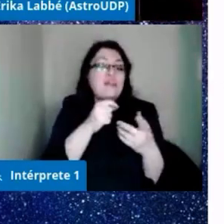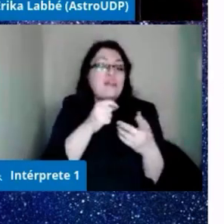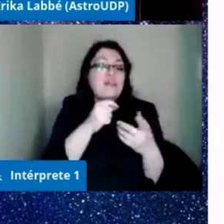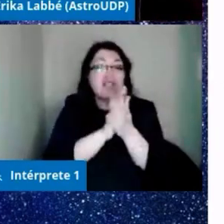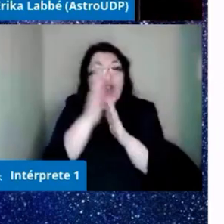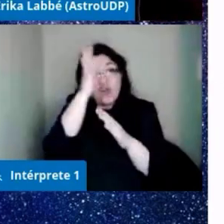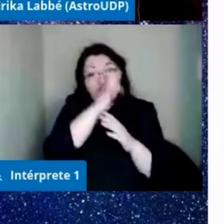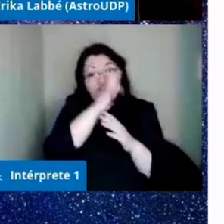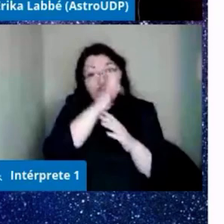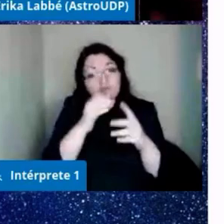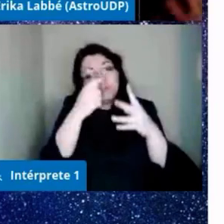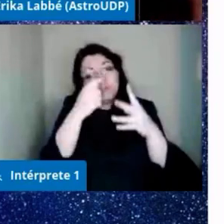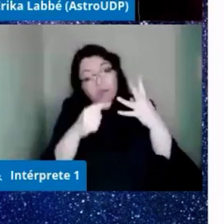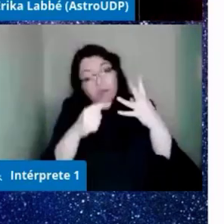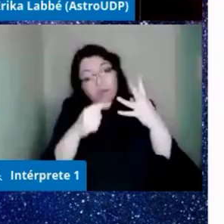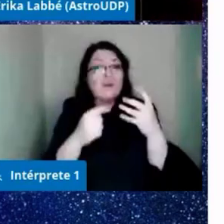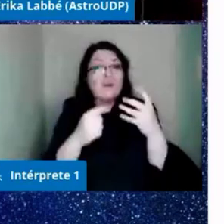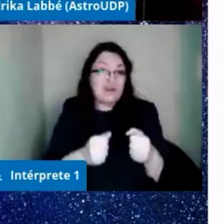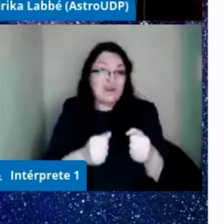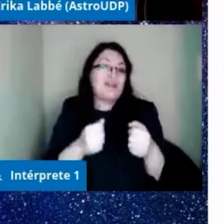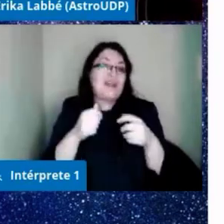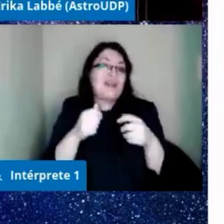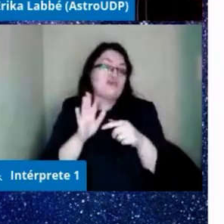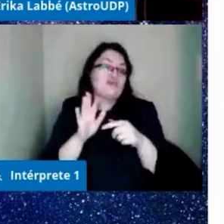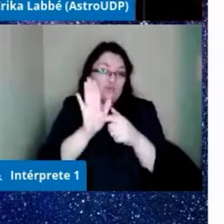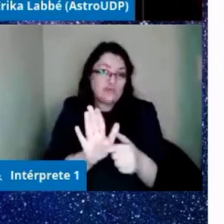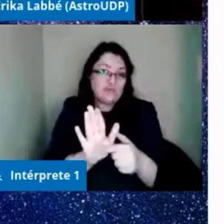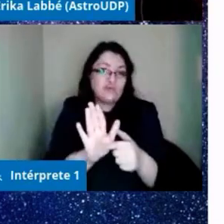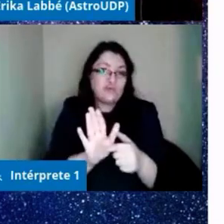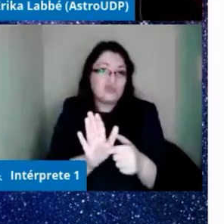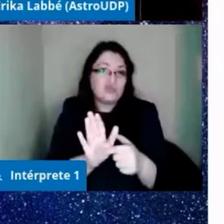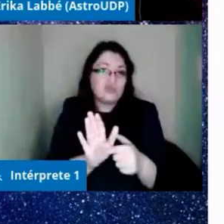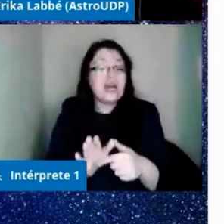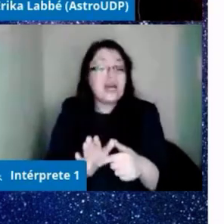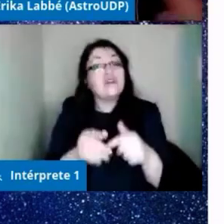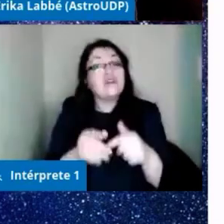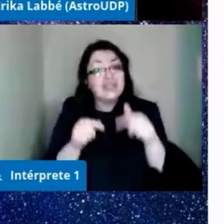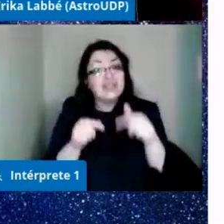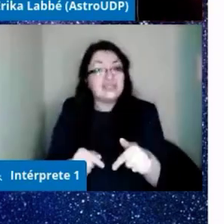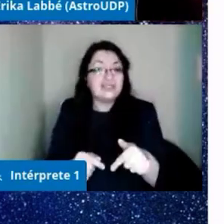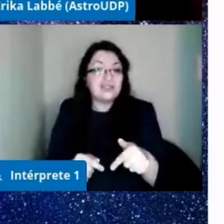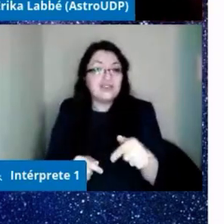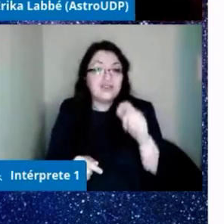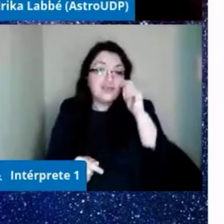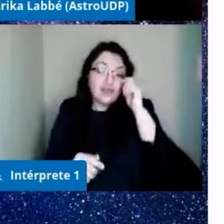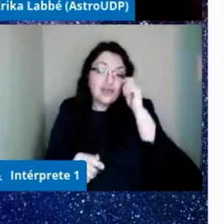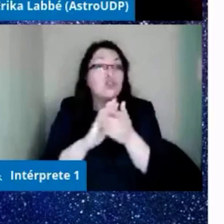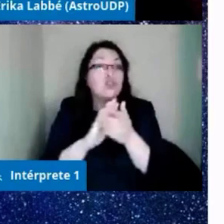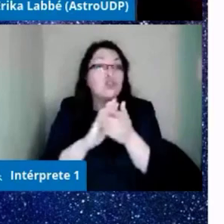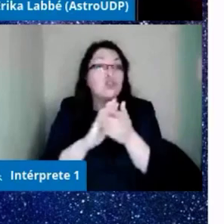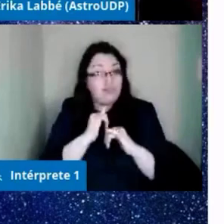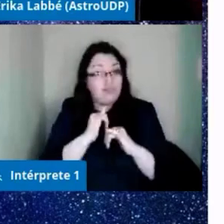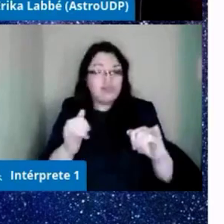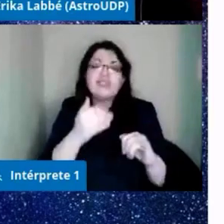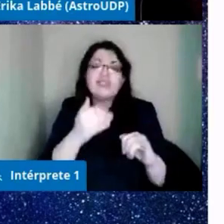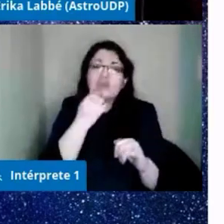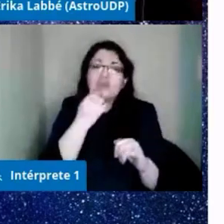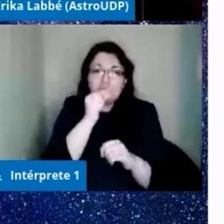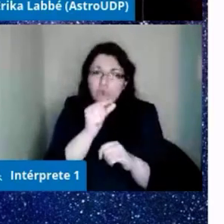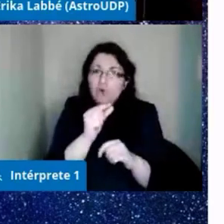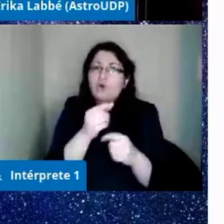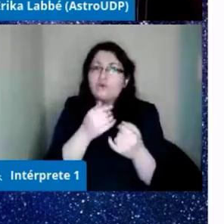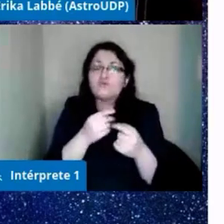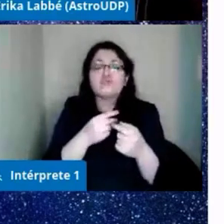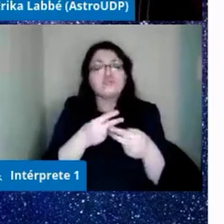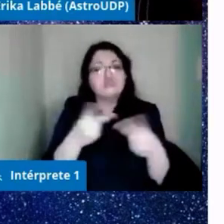varias plataformas. Así que todo esto va a estar disponible, toda esta información la vamos a publicar luego para que la conozcan más, y de